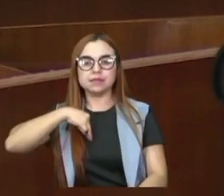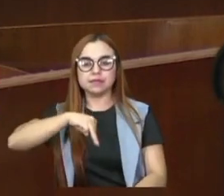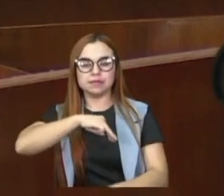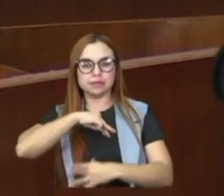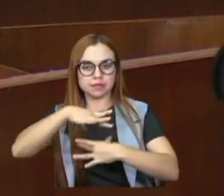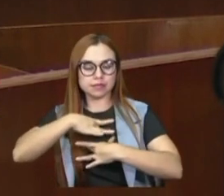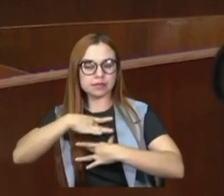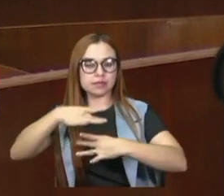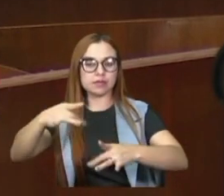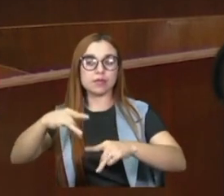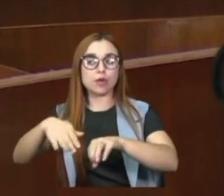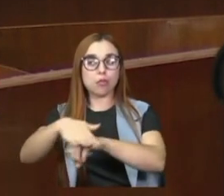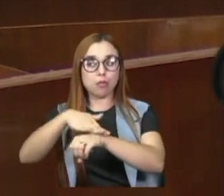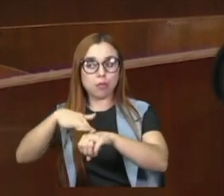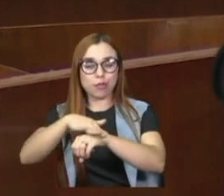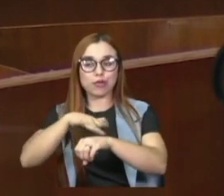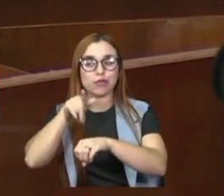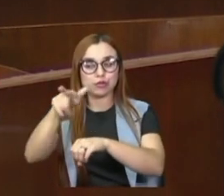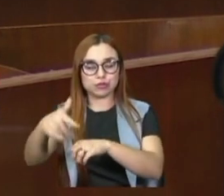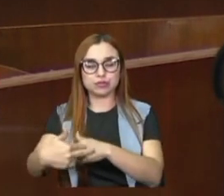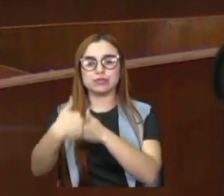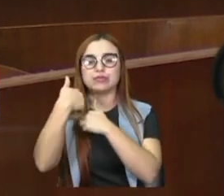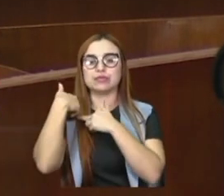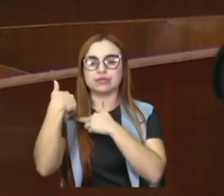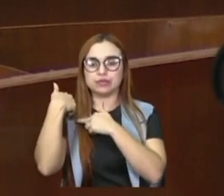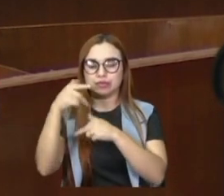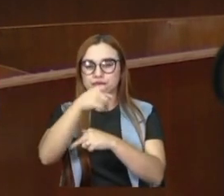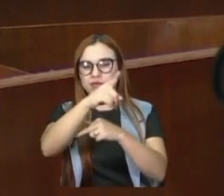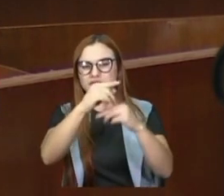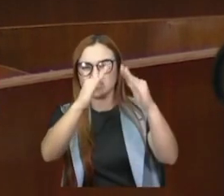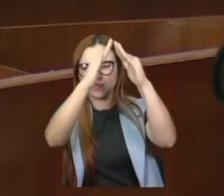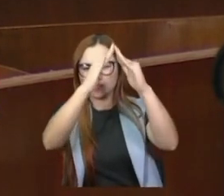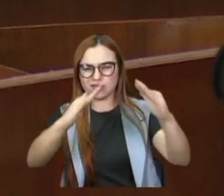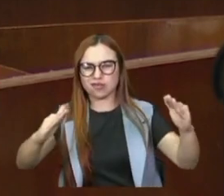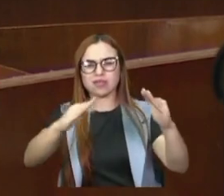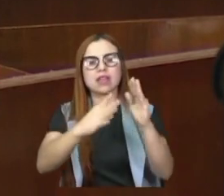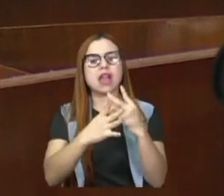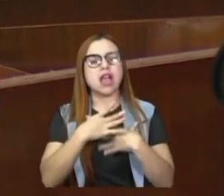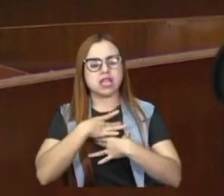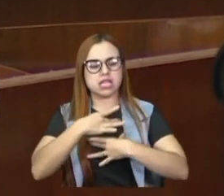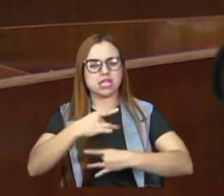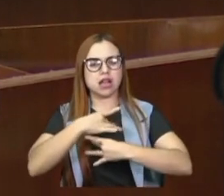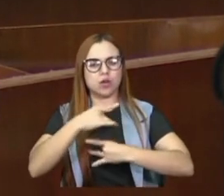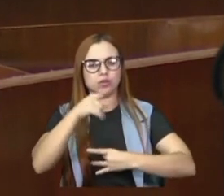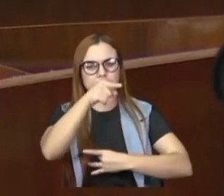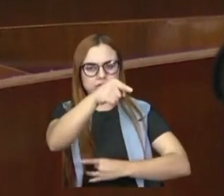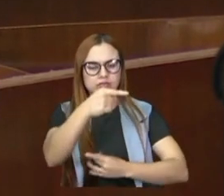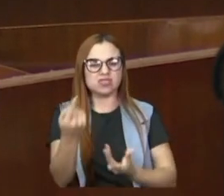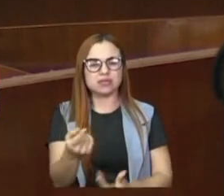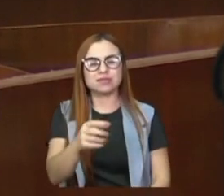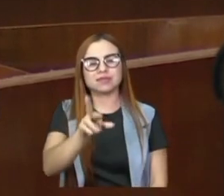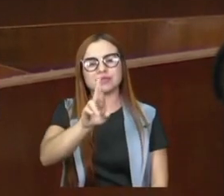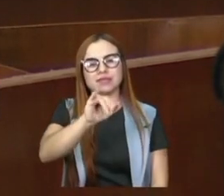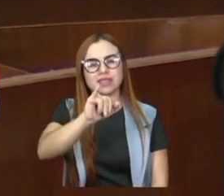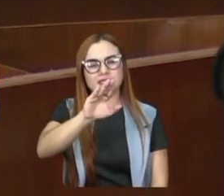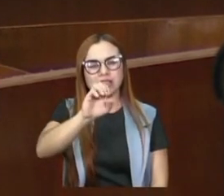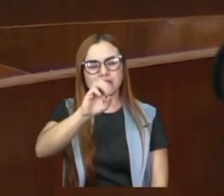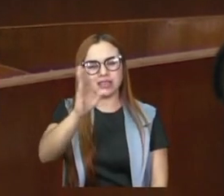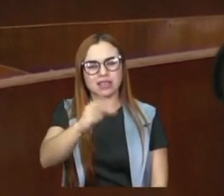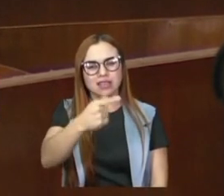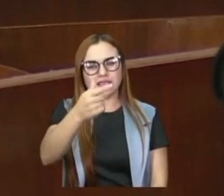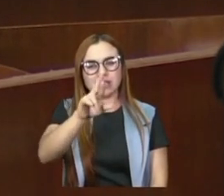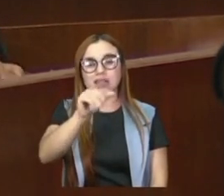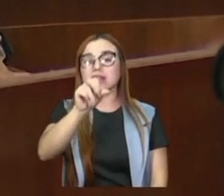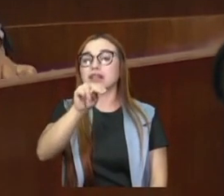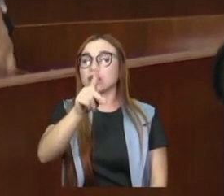atienda el tema de los centros de salud de Río Grande y de Caimito, que todavía no se ha podido poner en marcha estos proyectos.